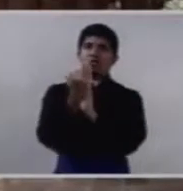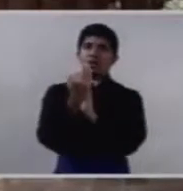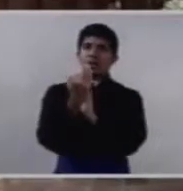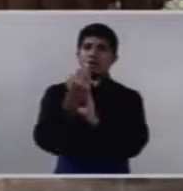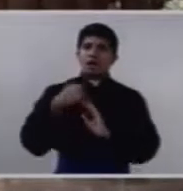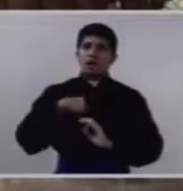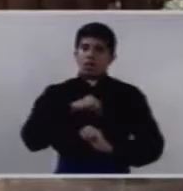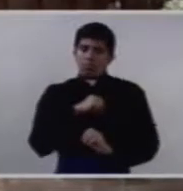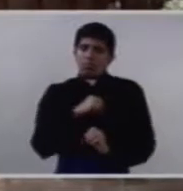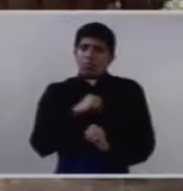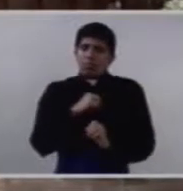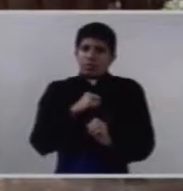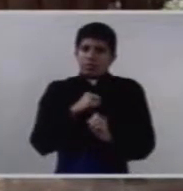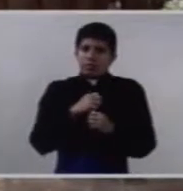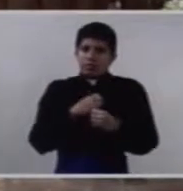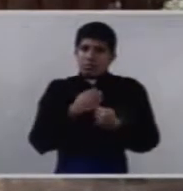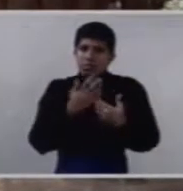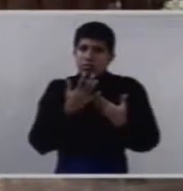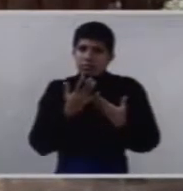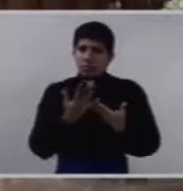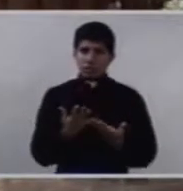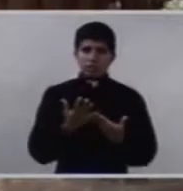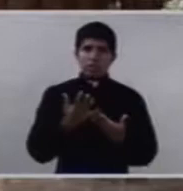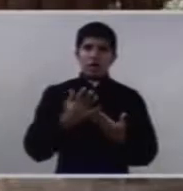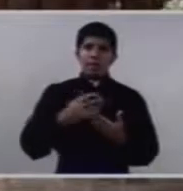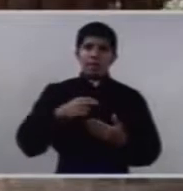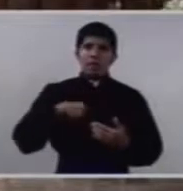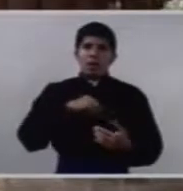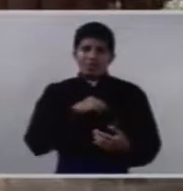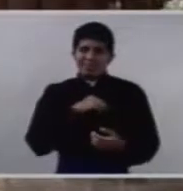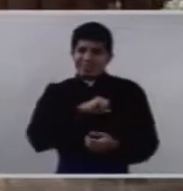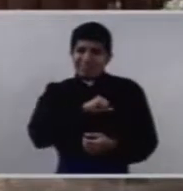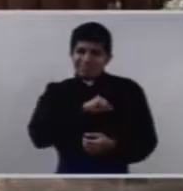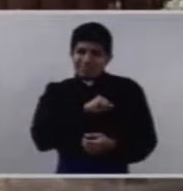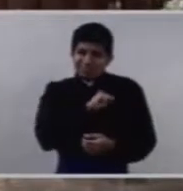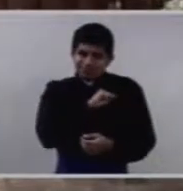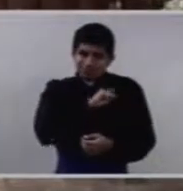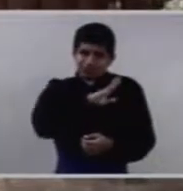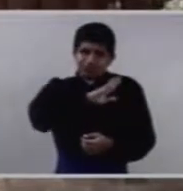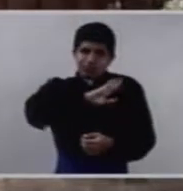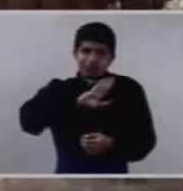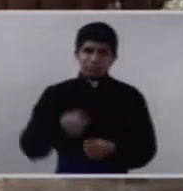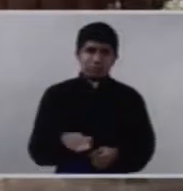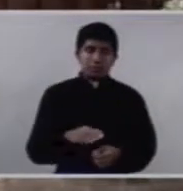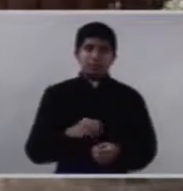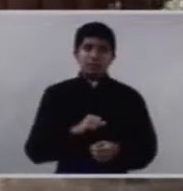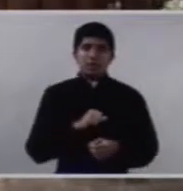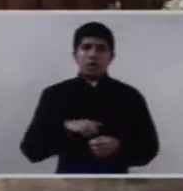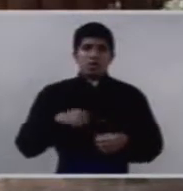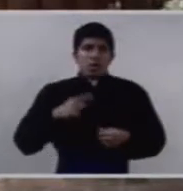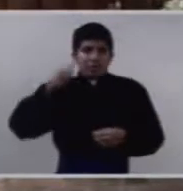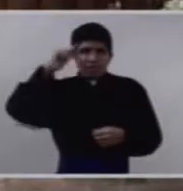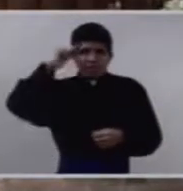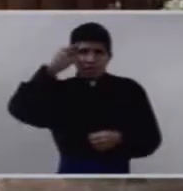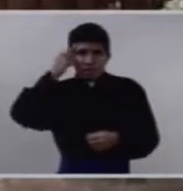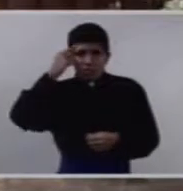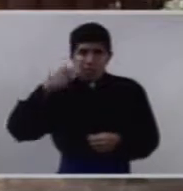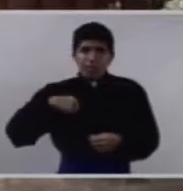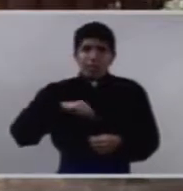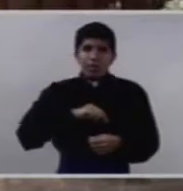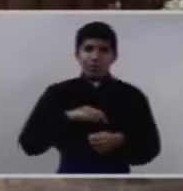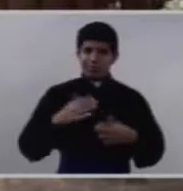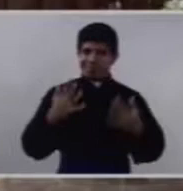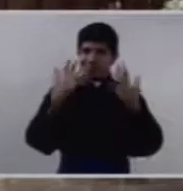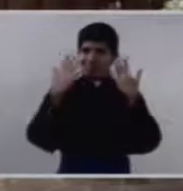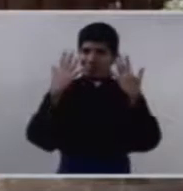nuestras reacciones, a nuestro malestar, a nuestro coraje, a nuestro